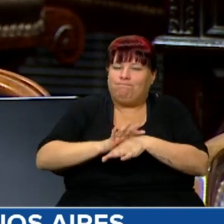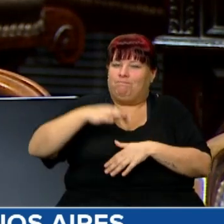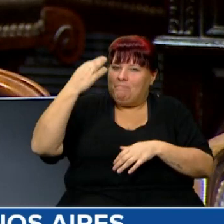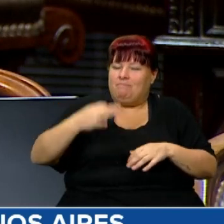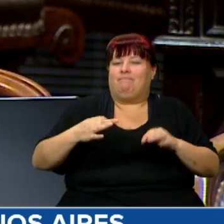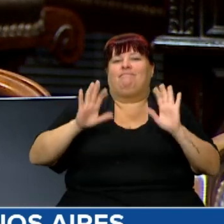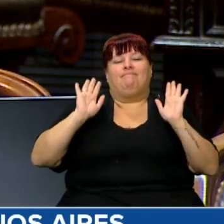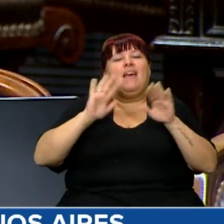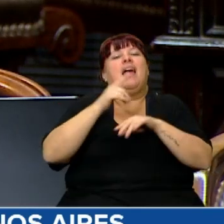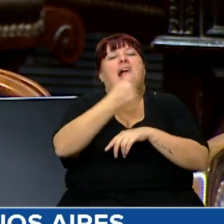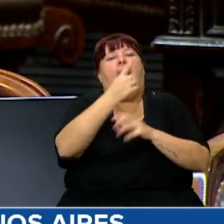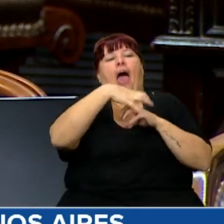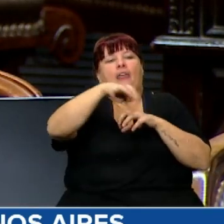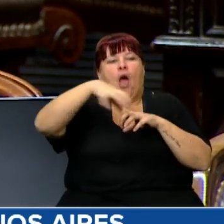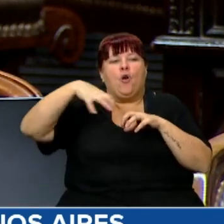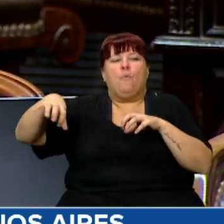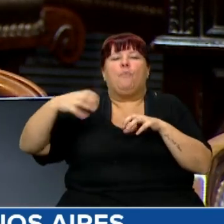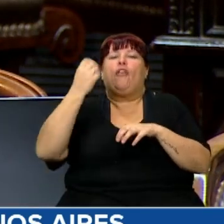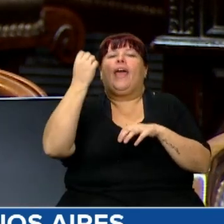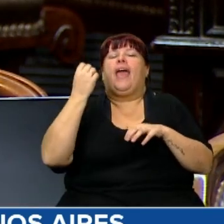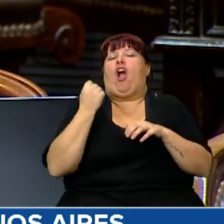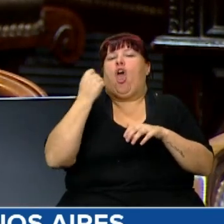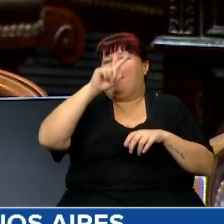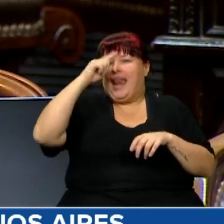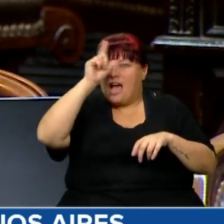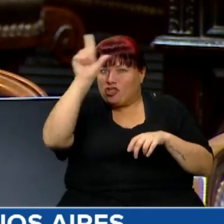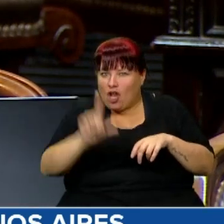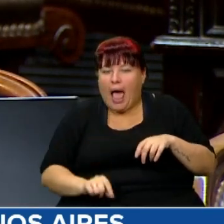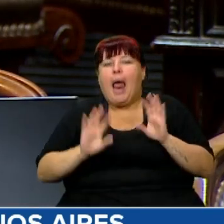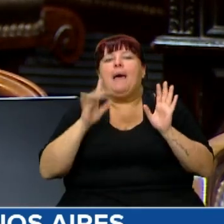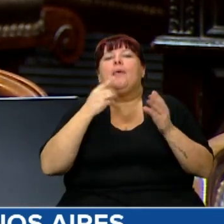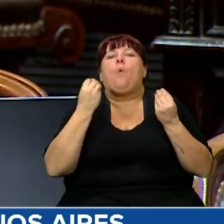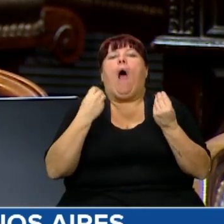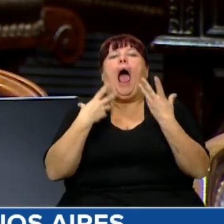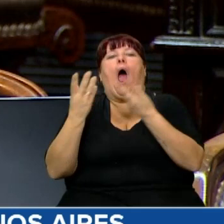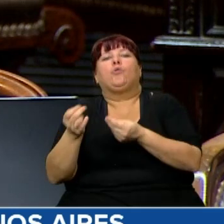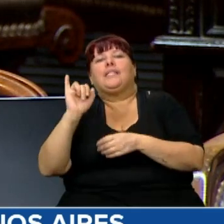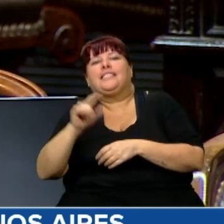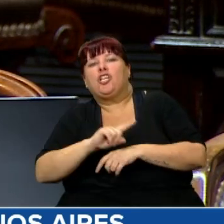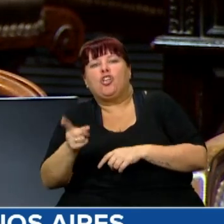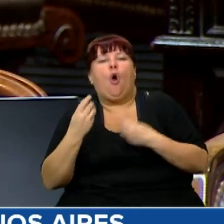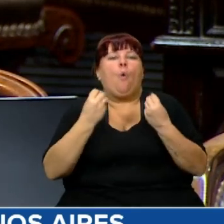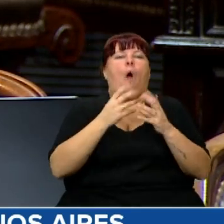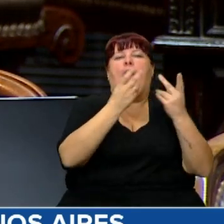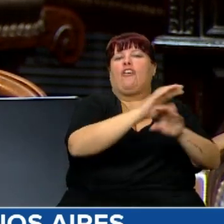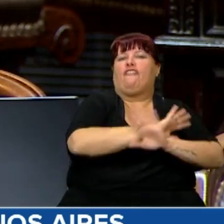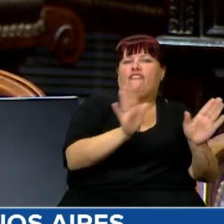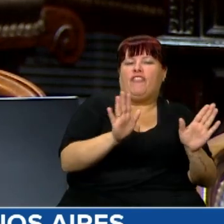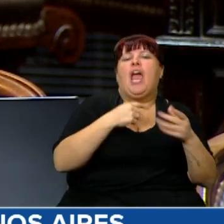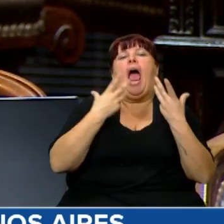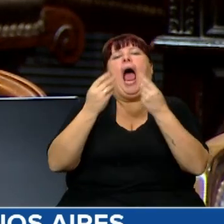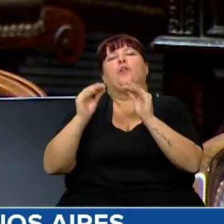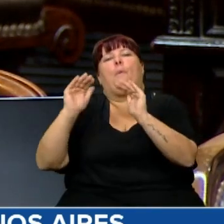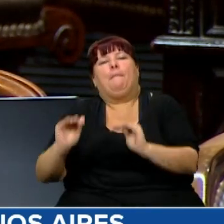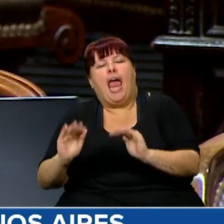acabada, objetiva de cada sector de la economía nacional para poder decir a cuál vamos a asistir, a cuál vamos a dejar de asistir, a cuál vamos a